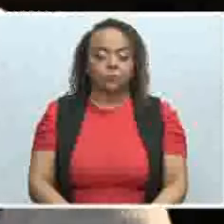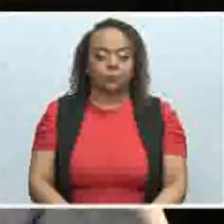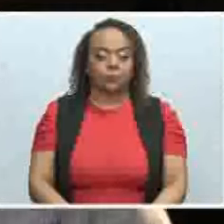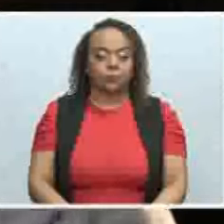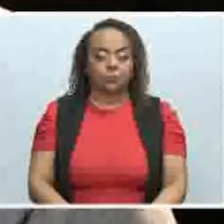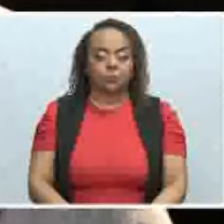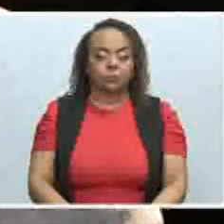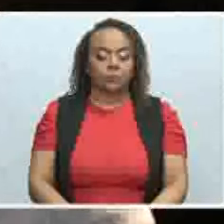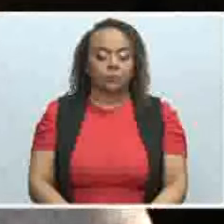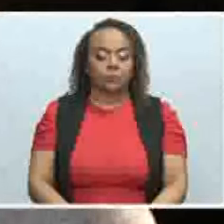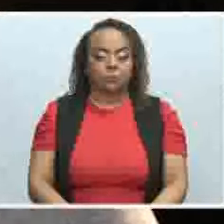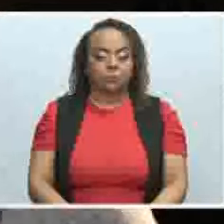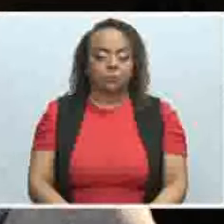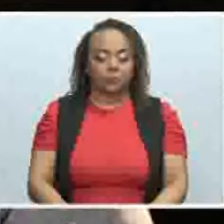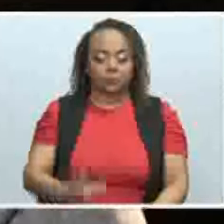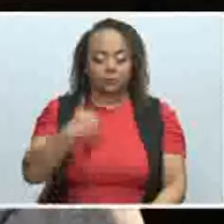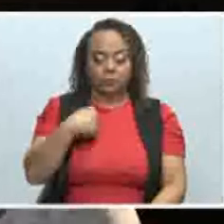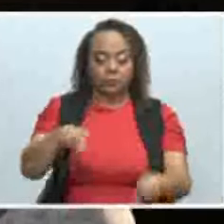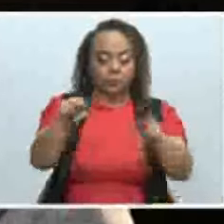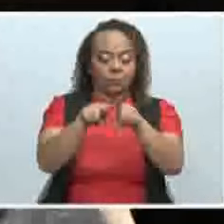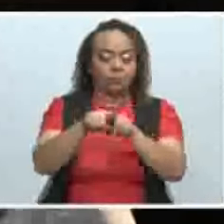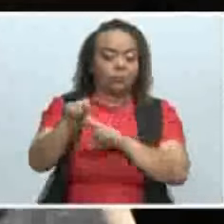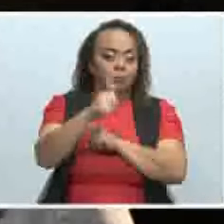Que hay también otro tipo